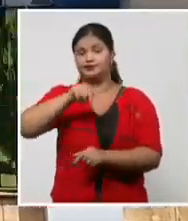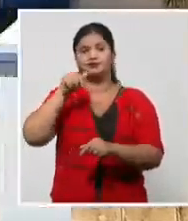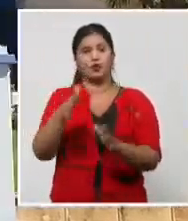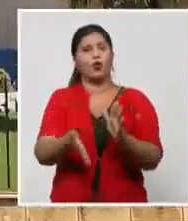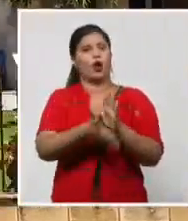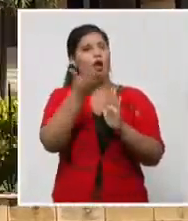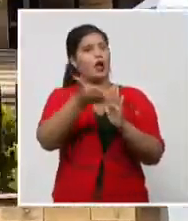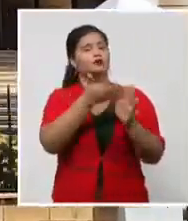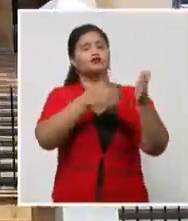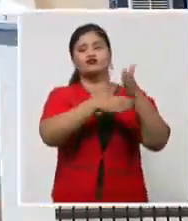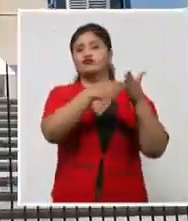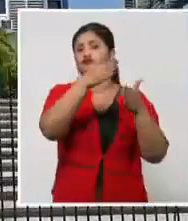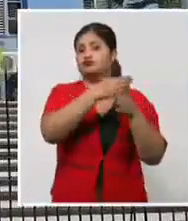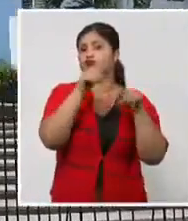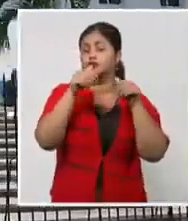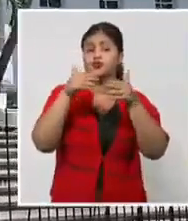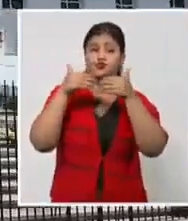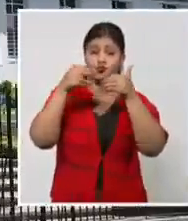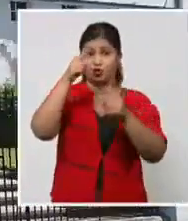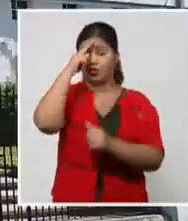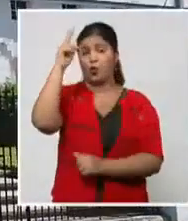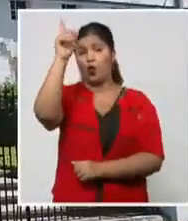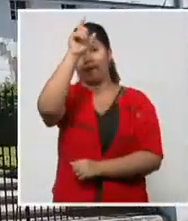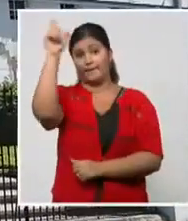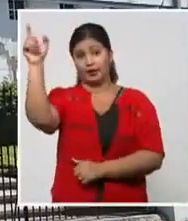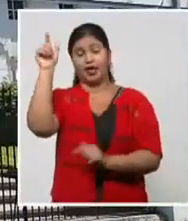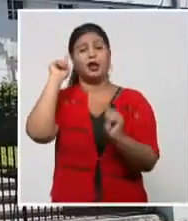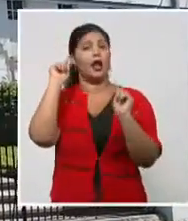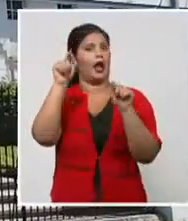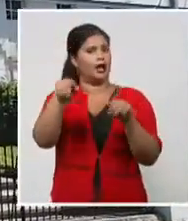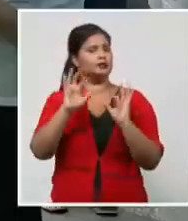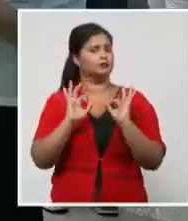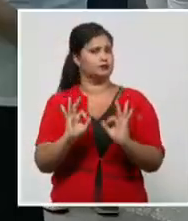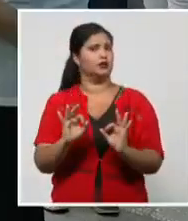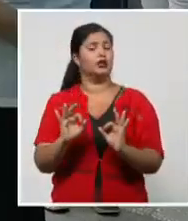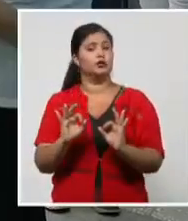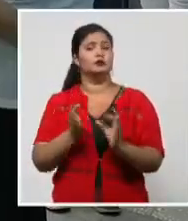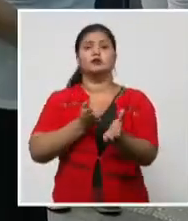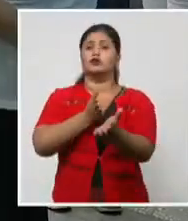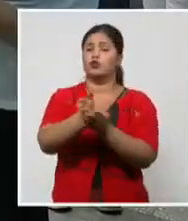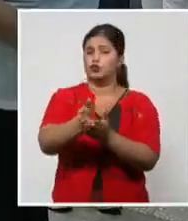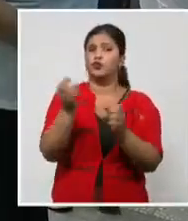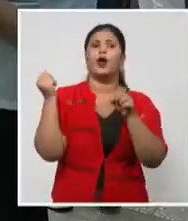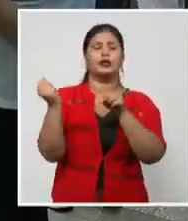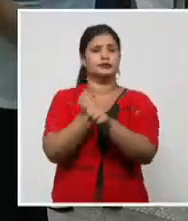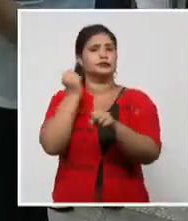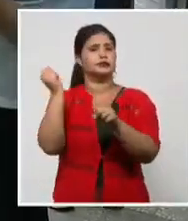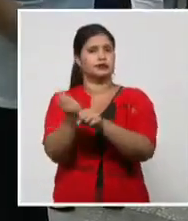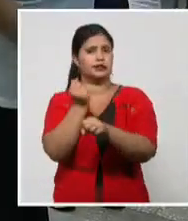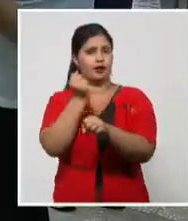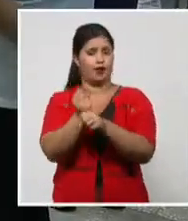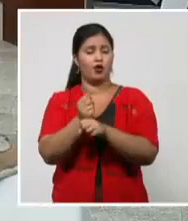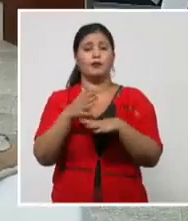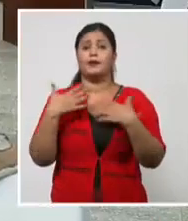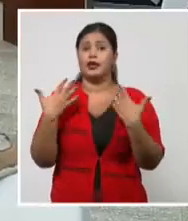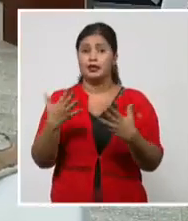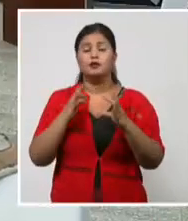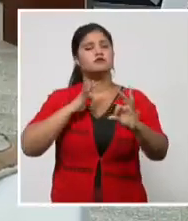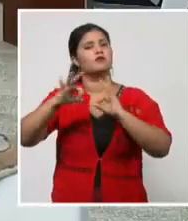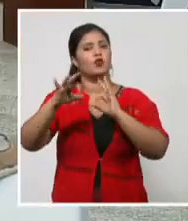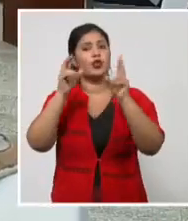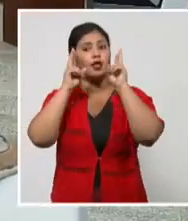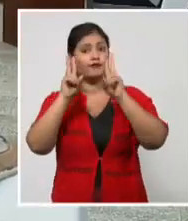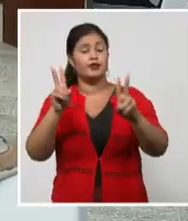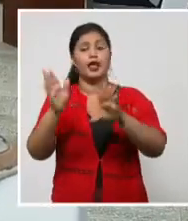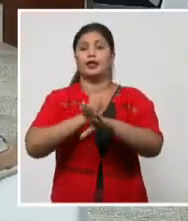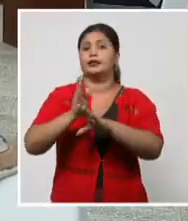de la obra en el hospital ginecobstétrico xosé ramón lópez está vranes contribuirá a la preparación para salvaguardar la vida de cada persona